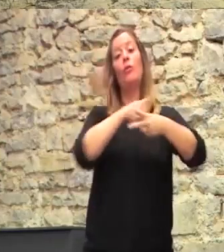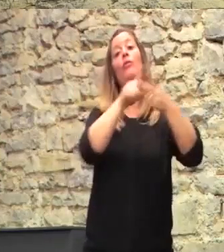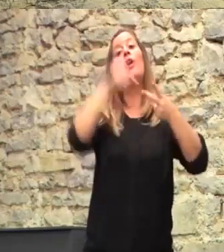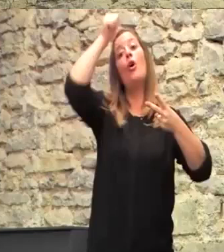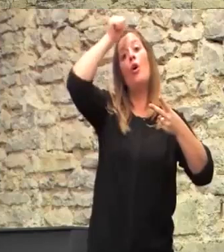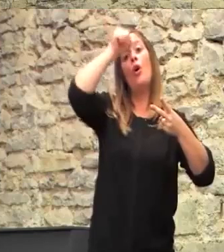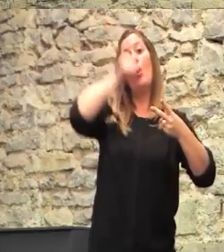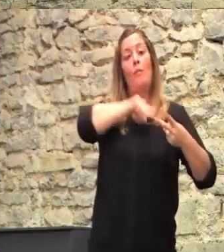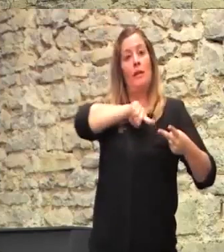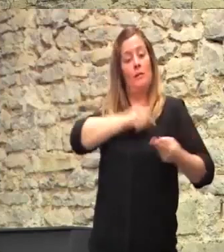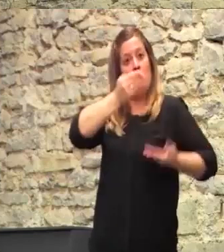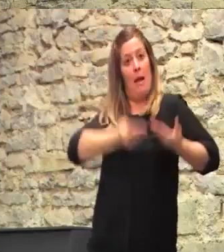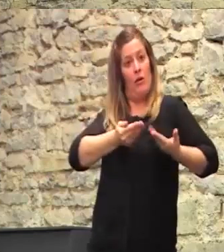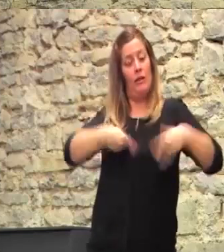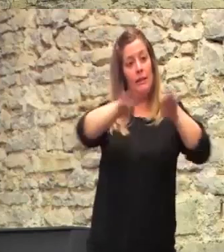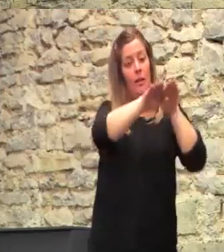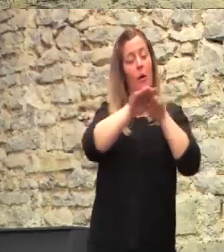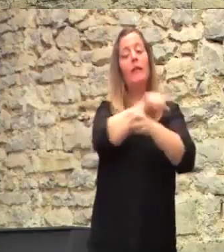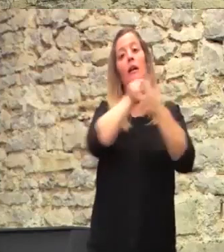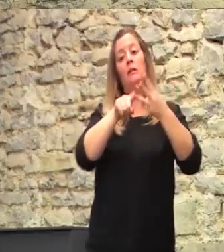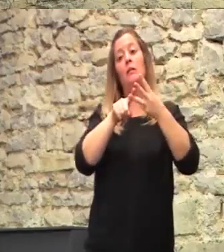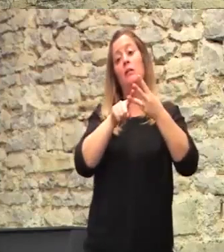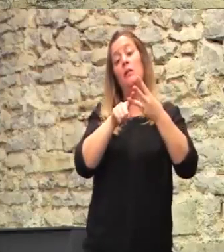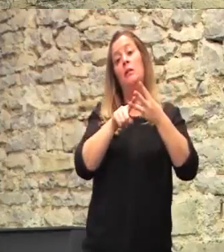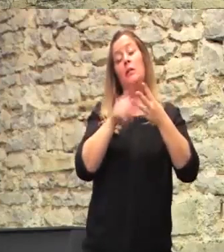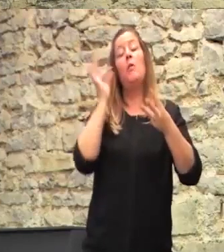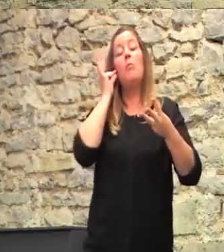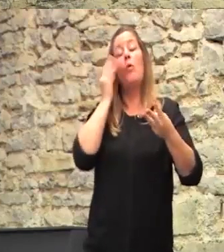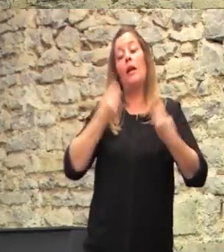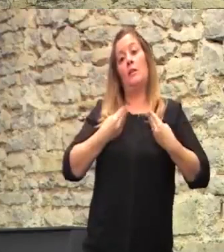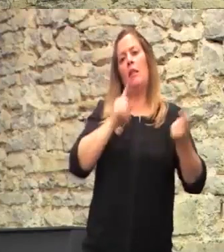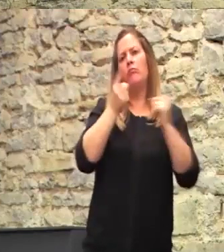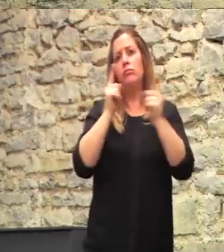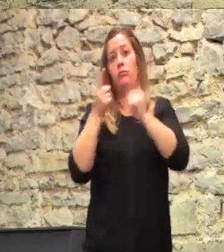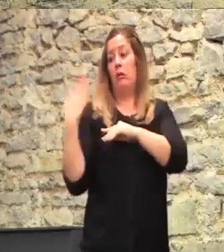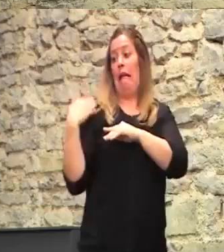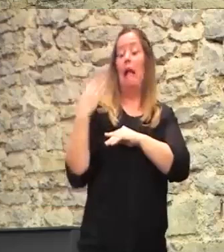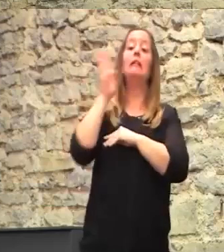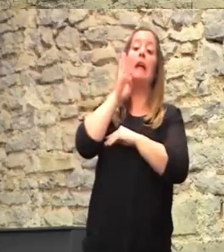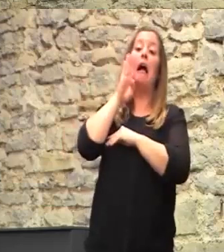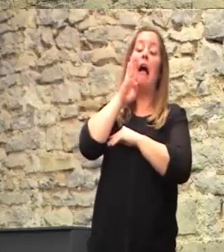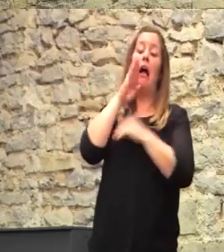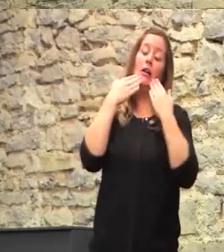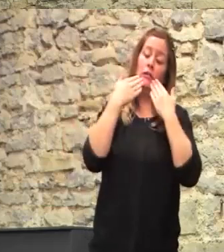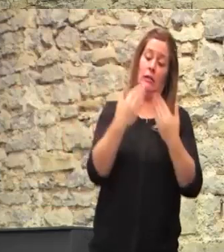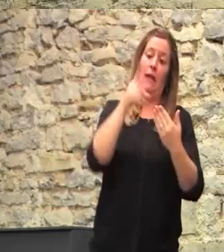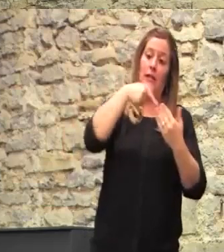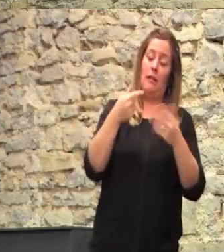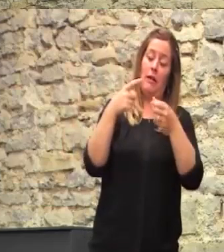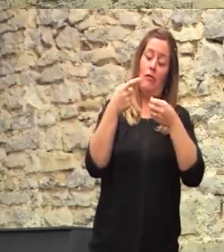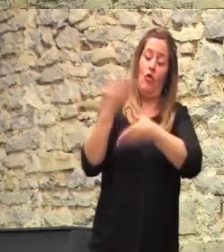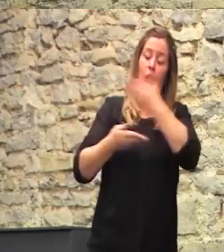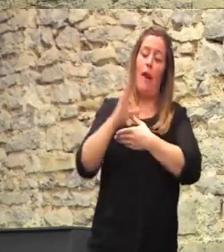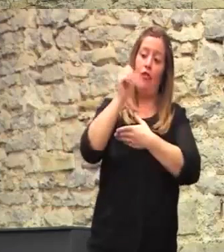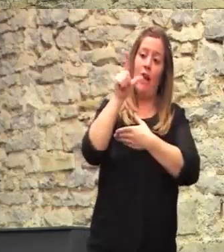con valores igualitarios los cambios en las vidas en la vida de las mujeres que he mencionado antes junto con clara coria y anafric sas